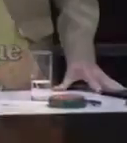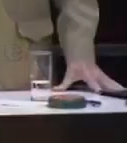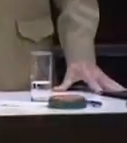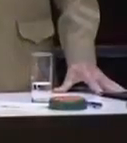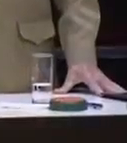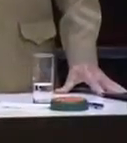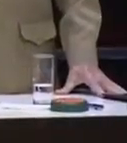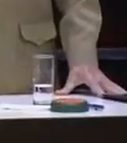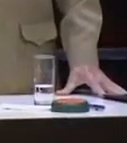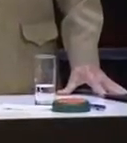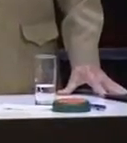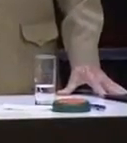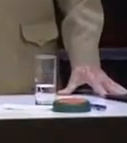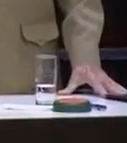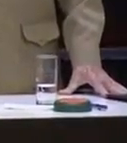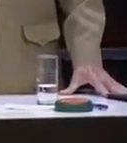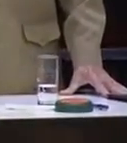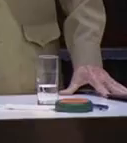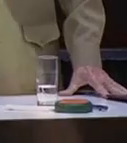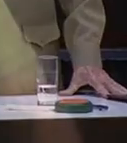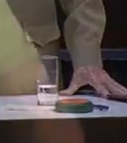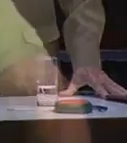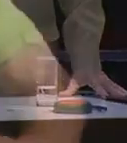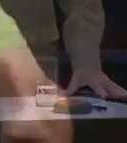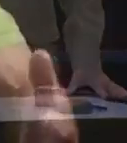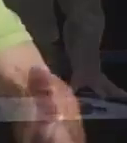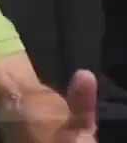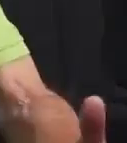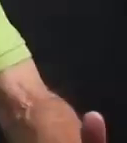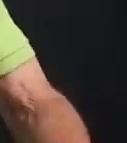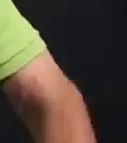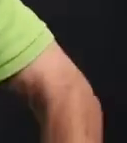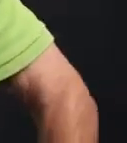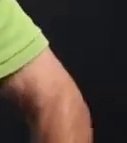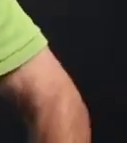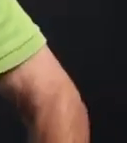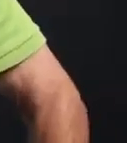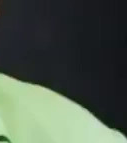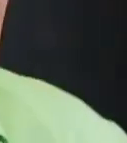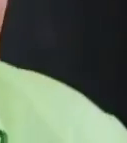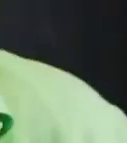en esta nota